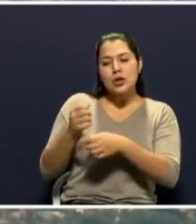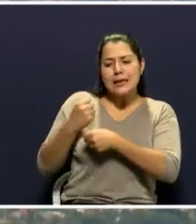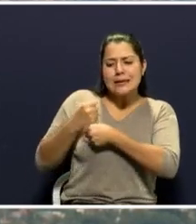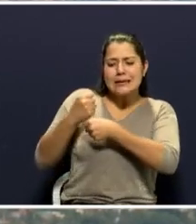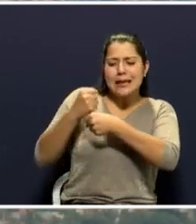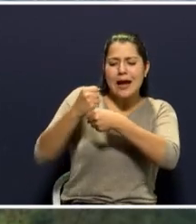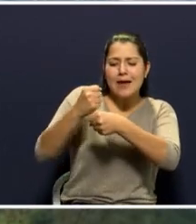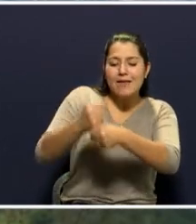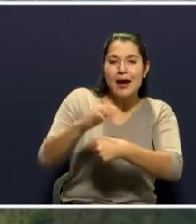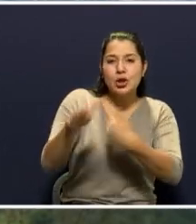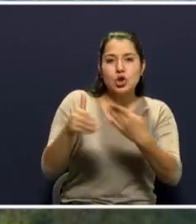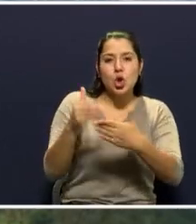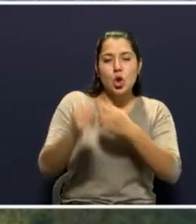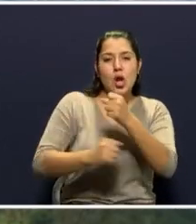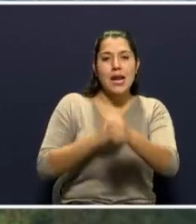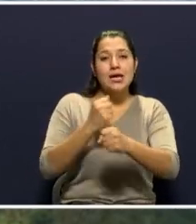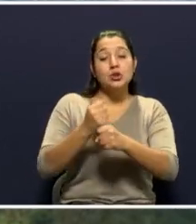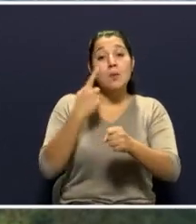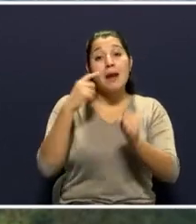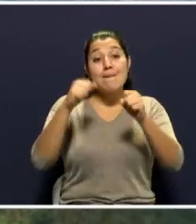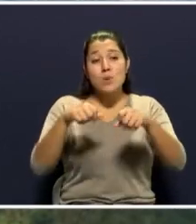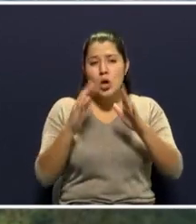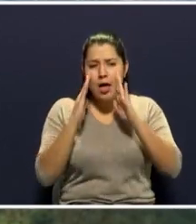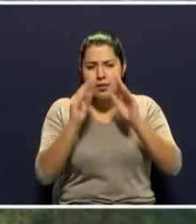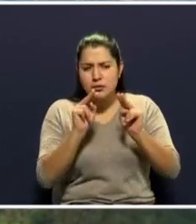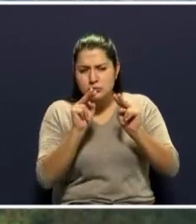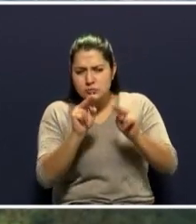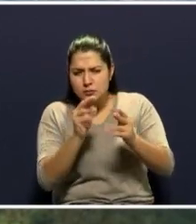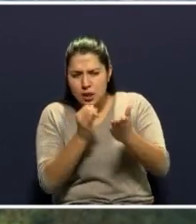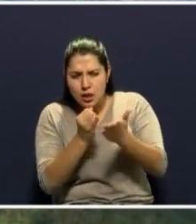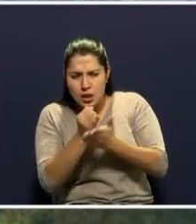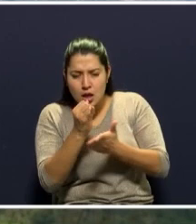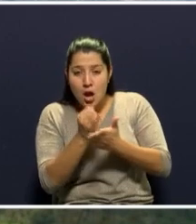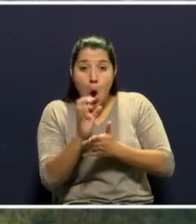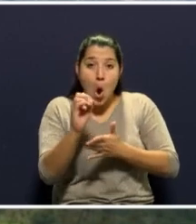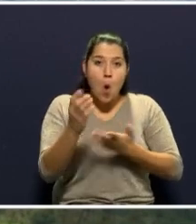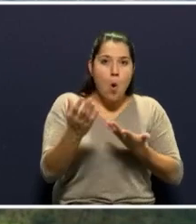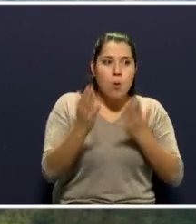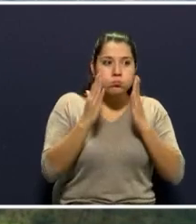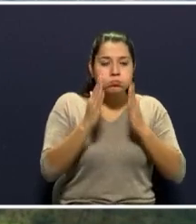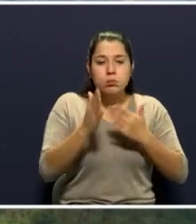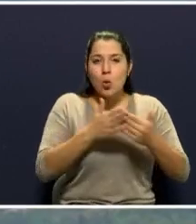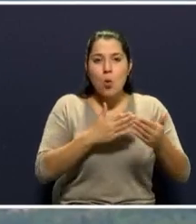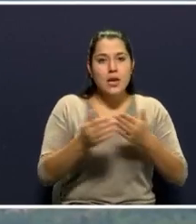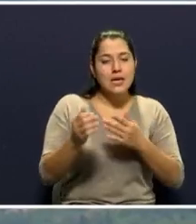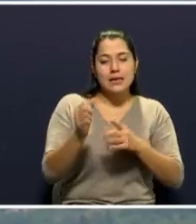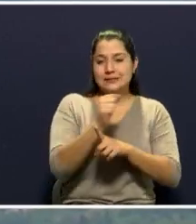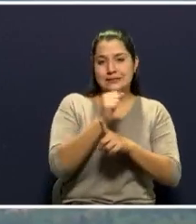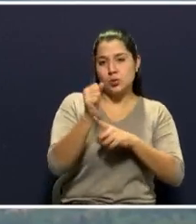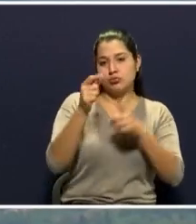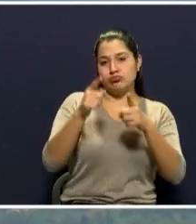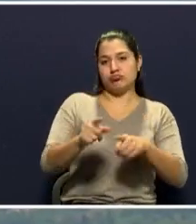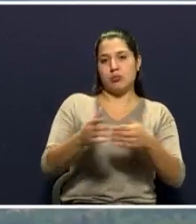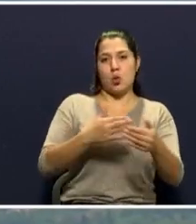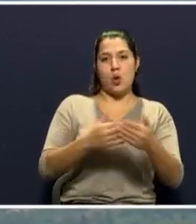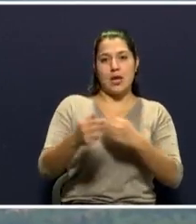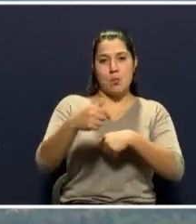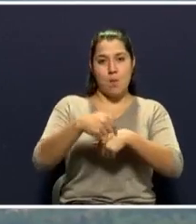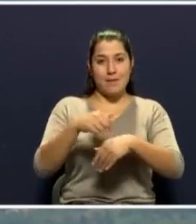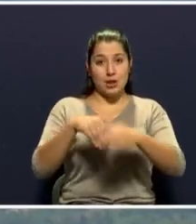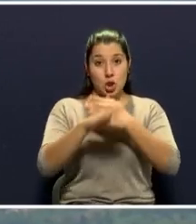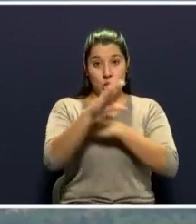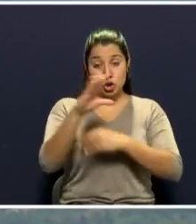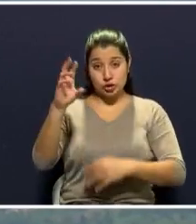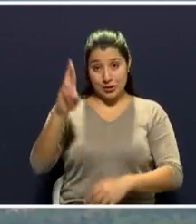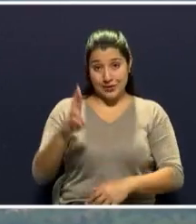del año para atender, vigilar, investigar o intervenir cualquier situación que se pueda presentar en cualquier momento en el territorio nacional.